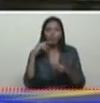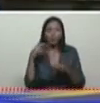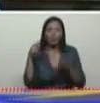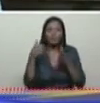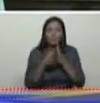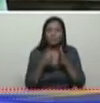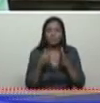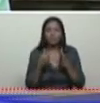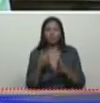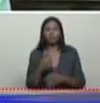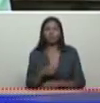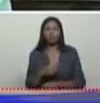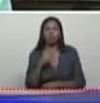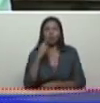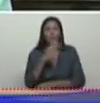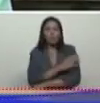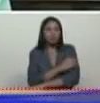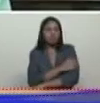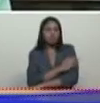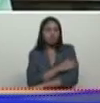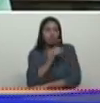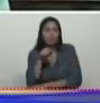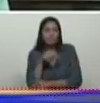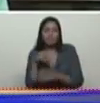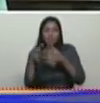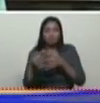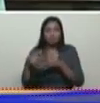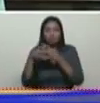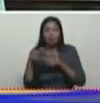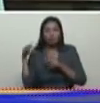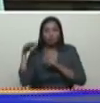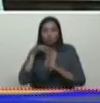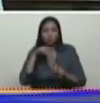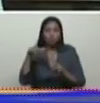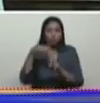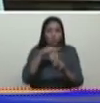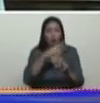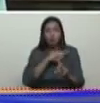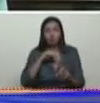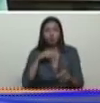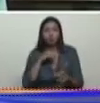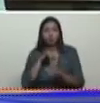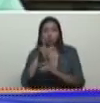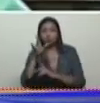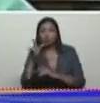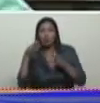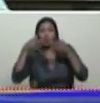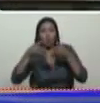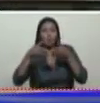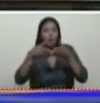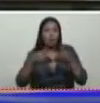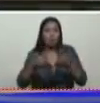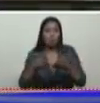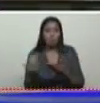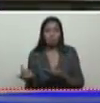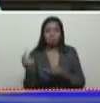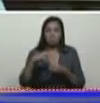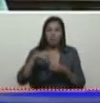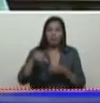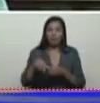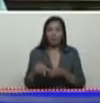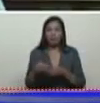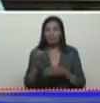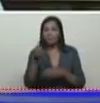Estados Unidos y de la oposición, la derecha venezolana, nos persiguen los aviones, los barcos que traen las medicinas a